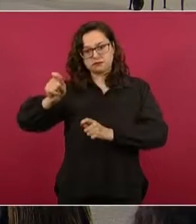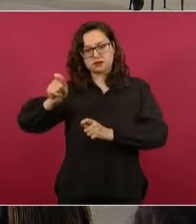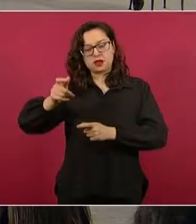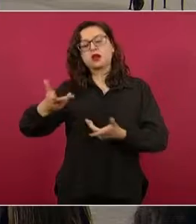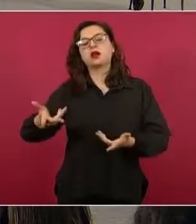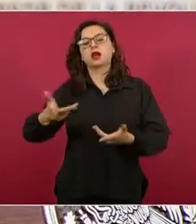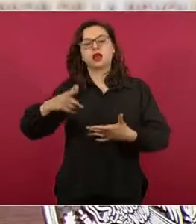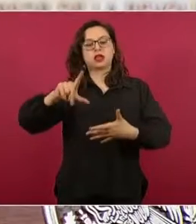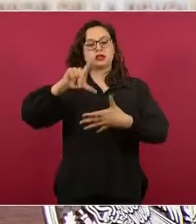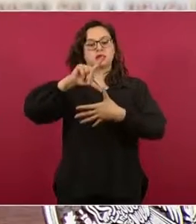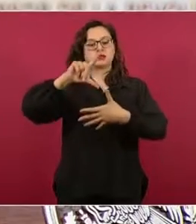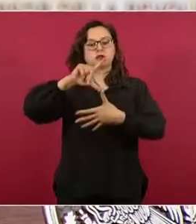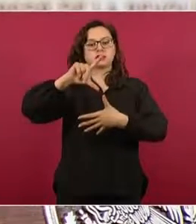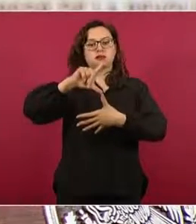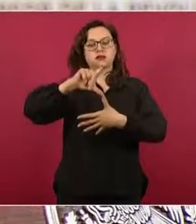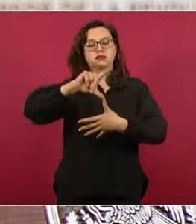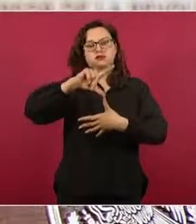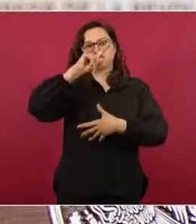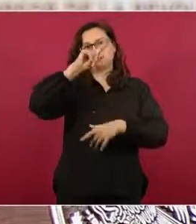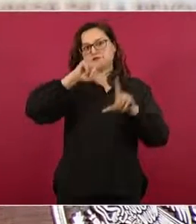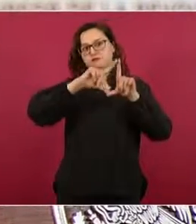mayor.